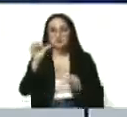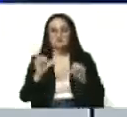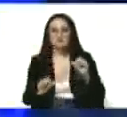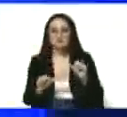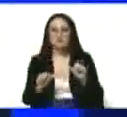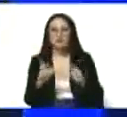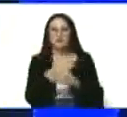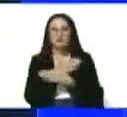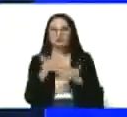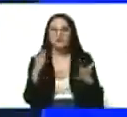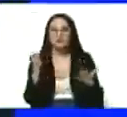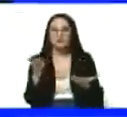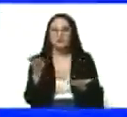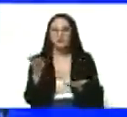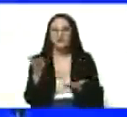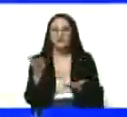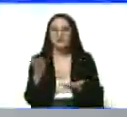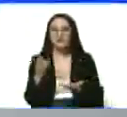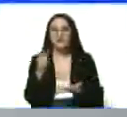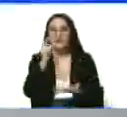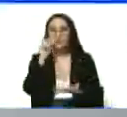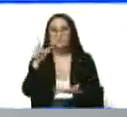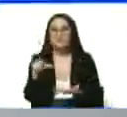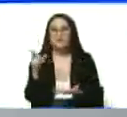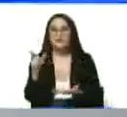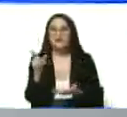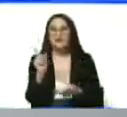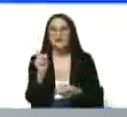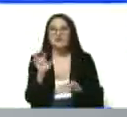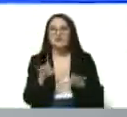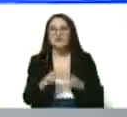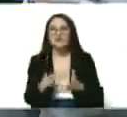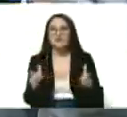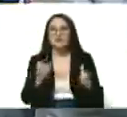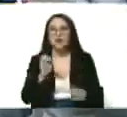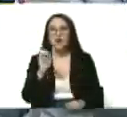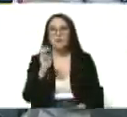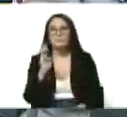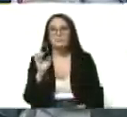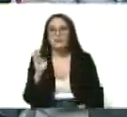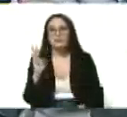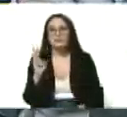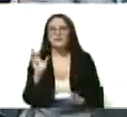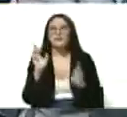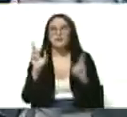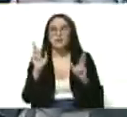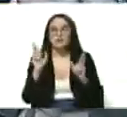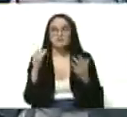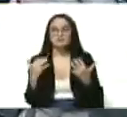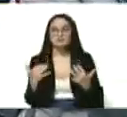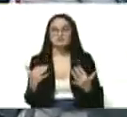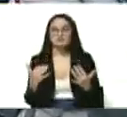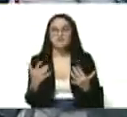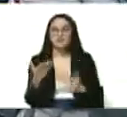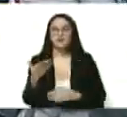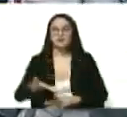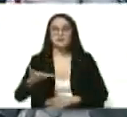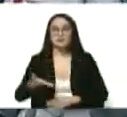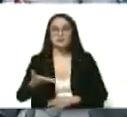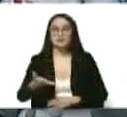dando felicitaciones a Haitán Algaiz como nuevo secretario general de la OPEP y quien augura un buen escenario para este